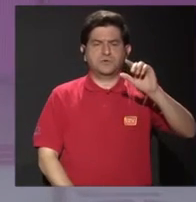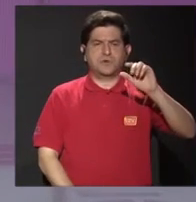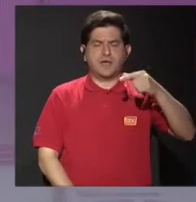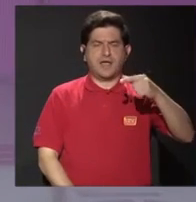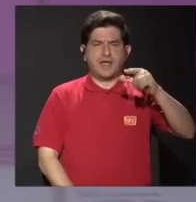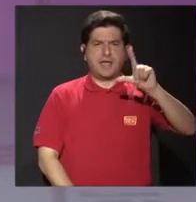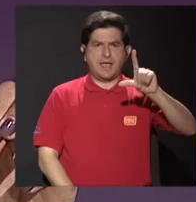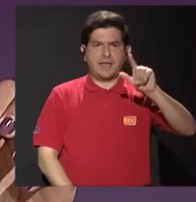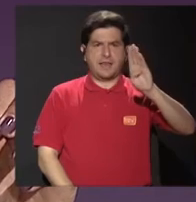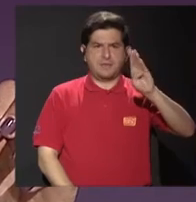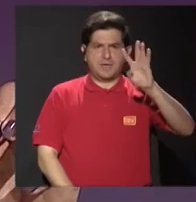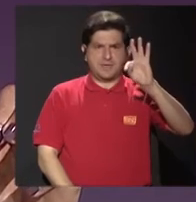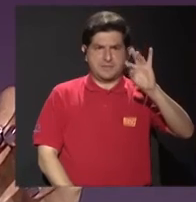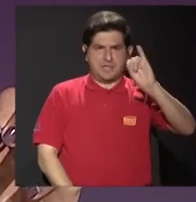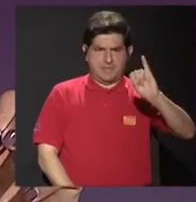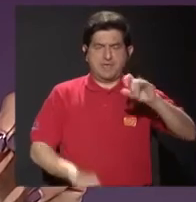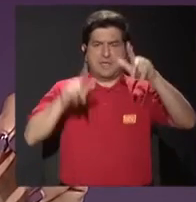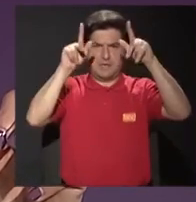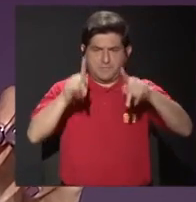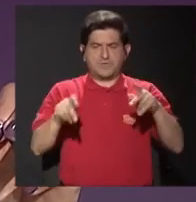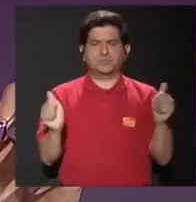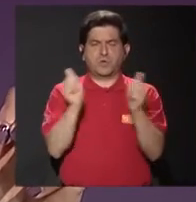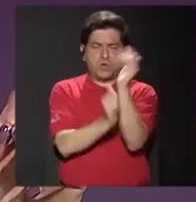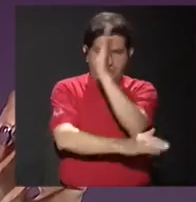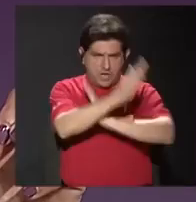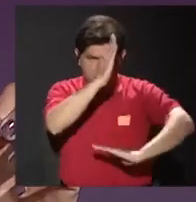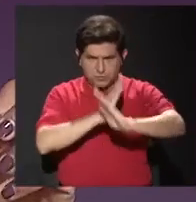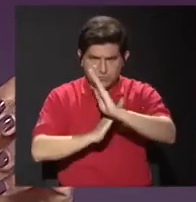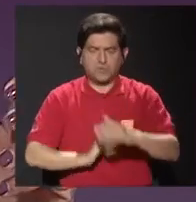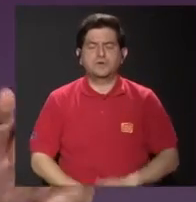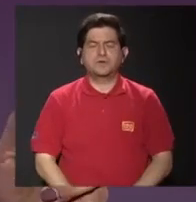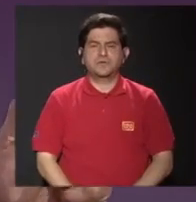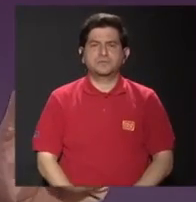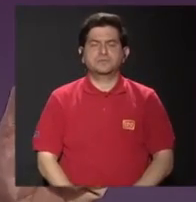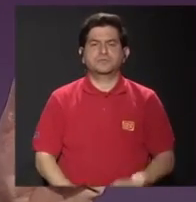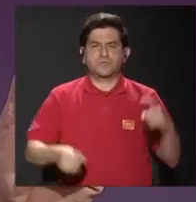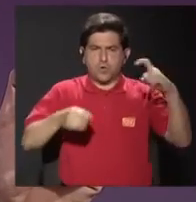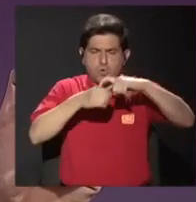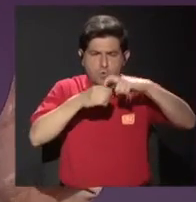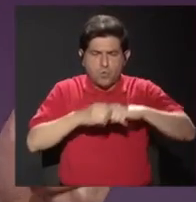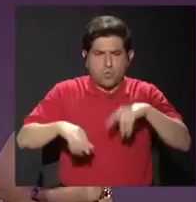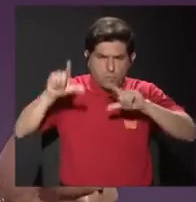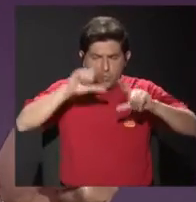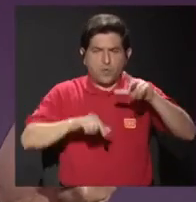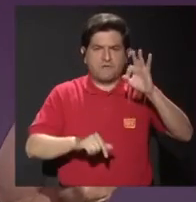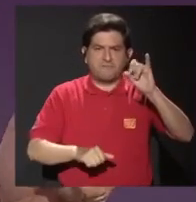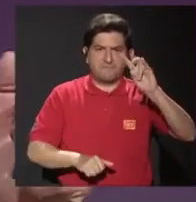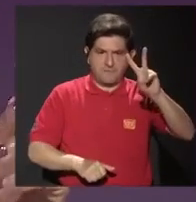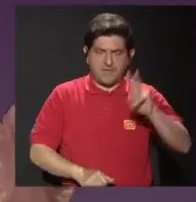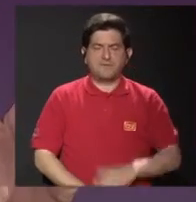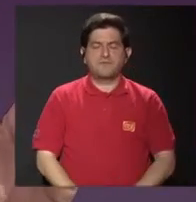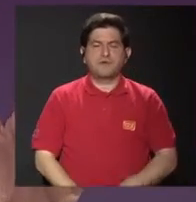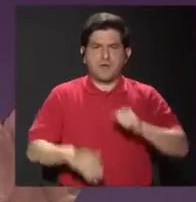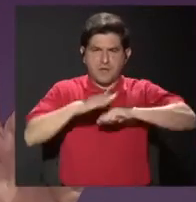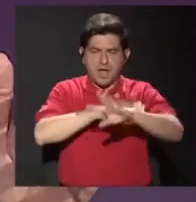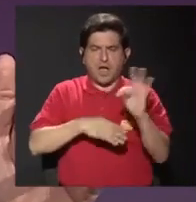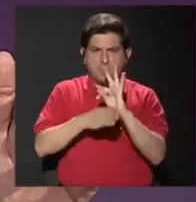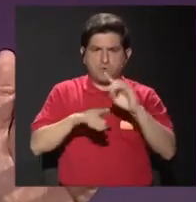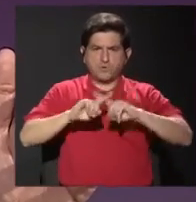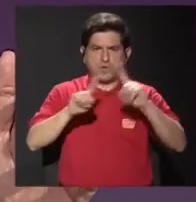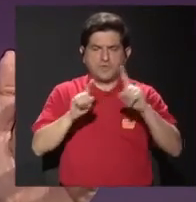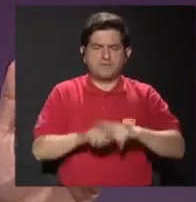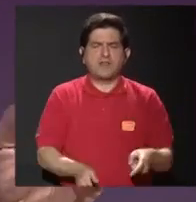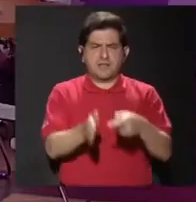y los derechos de las personas con discapacidad a la fertilización in vitro la aplicación del aborto terapéutico y otras demandas